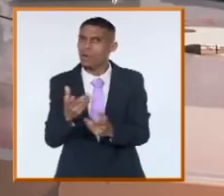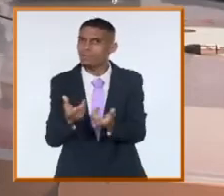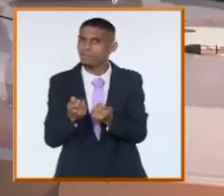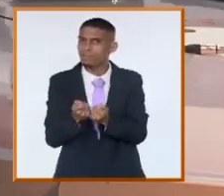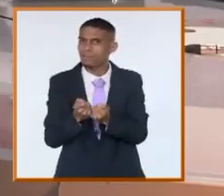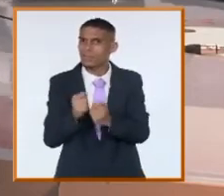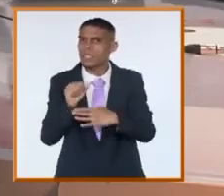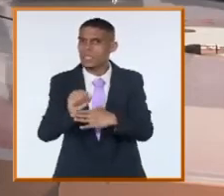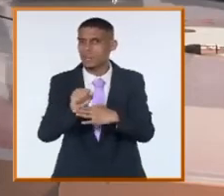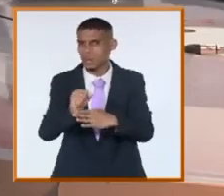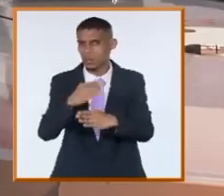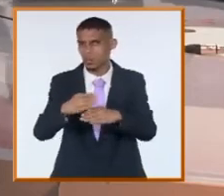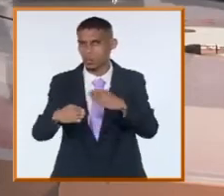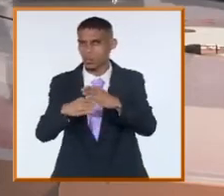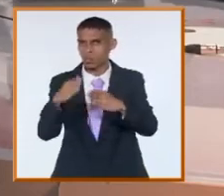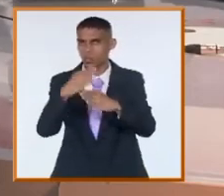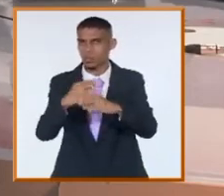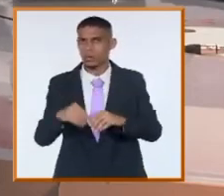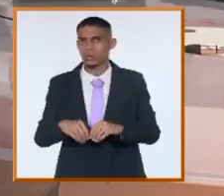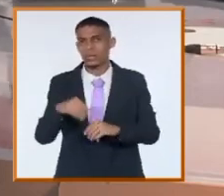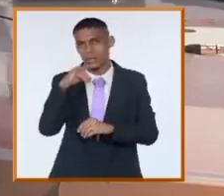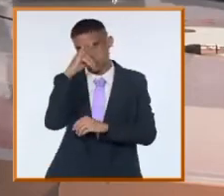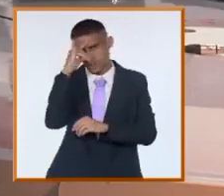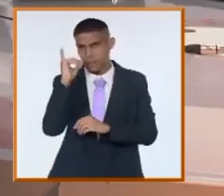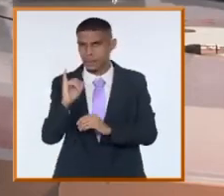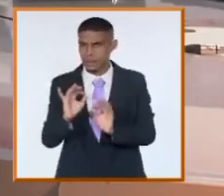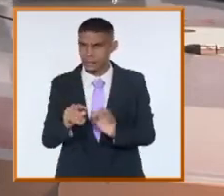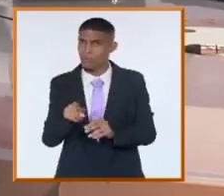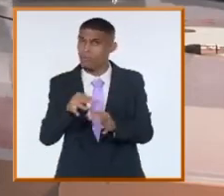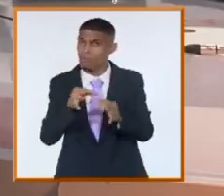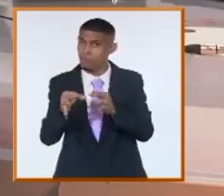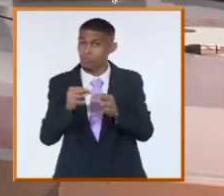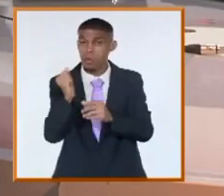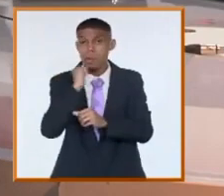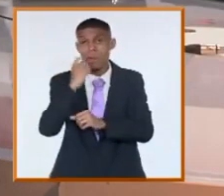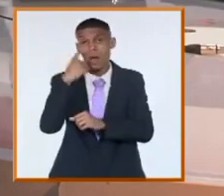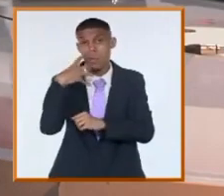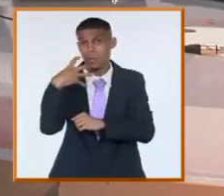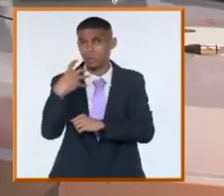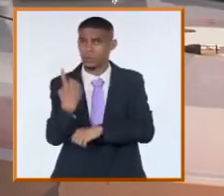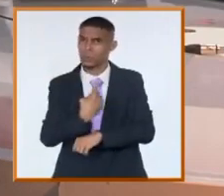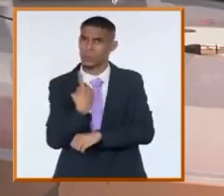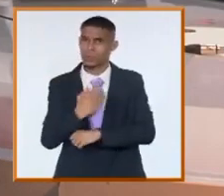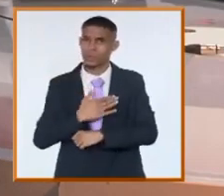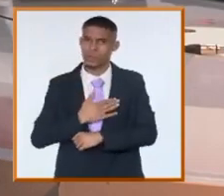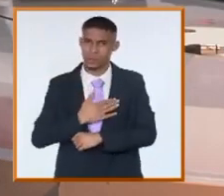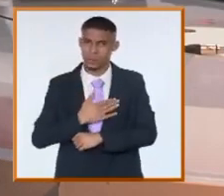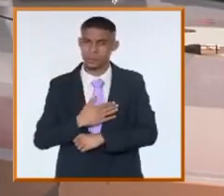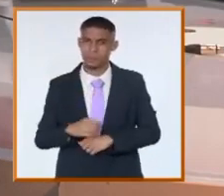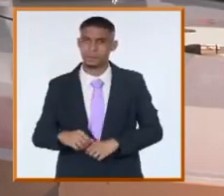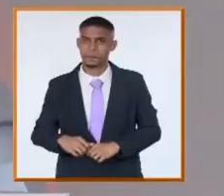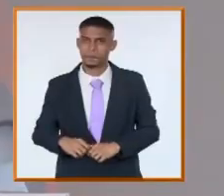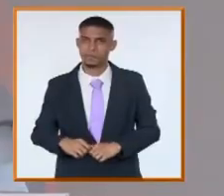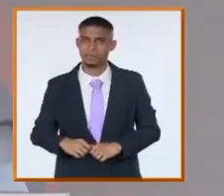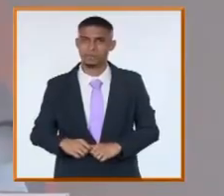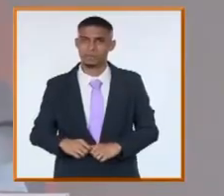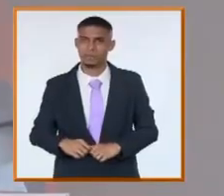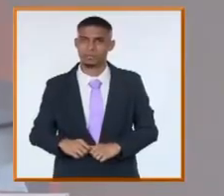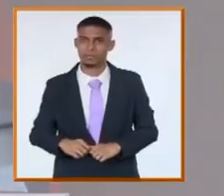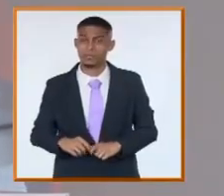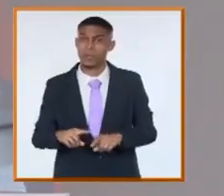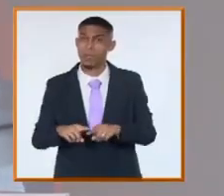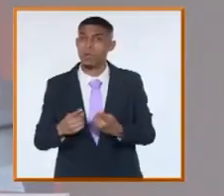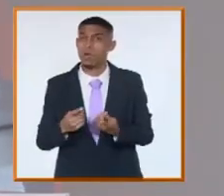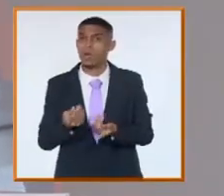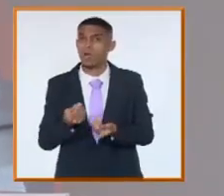los servicios de construcción en el país eso es una de las funciones estatales fundamentales que tenemos en el Ministerio porque